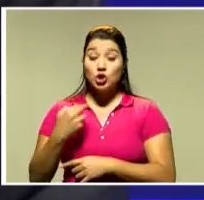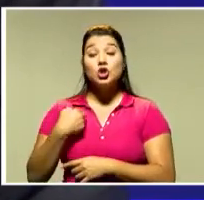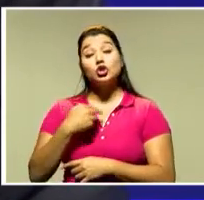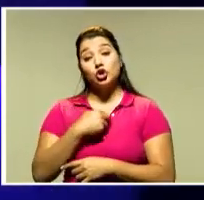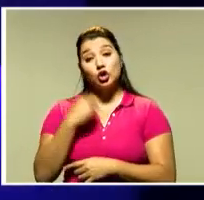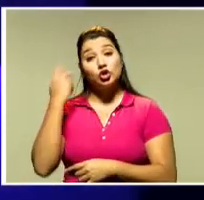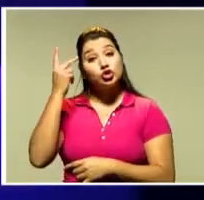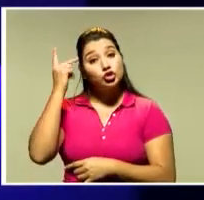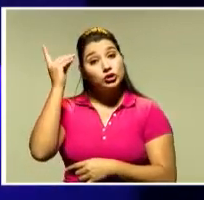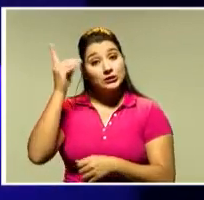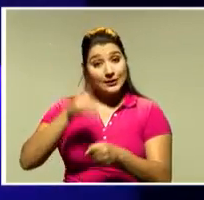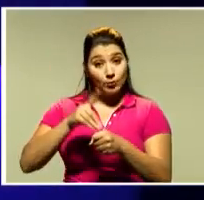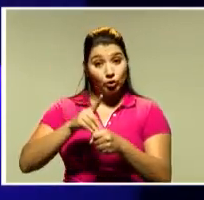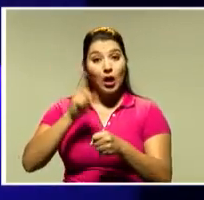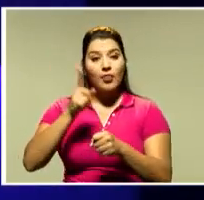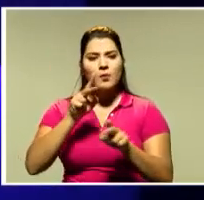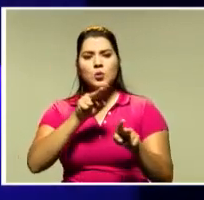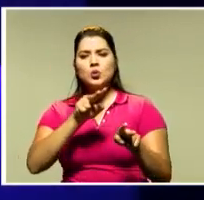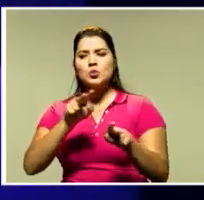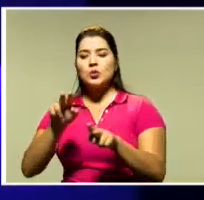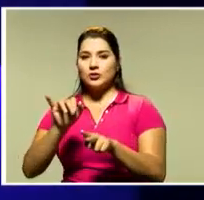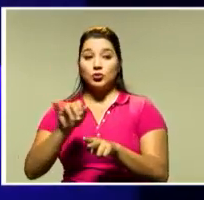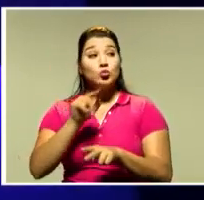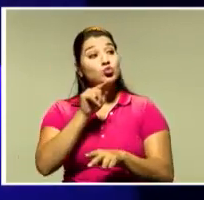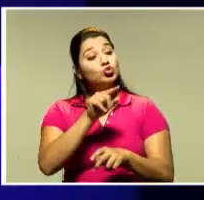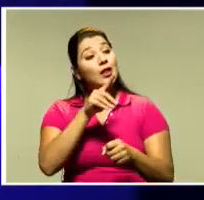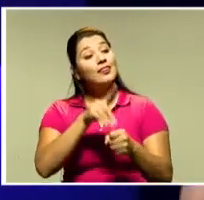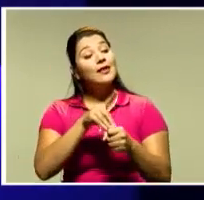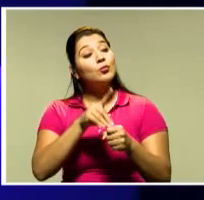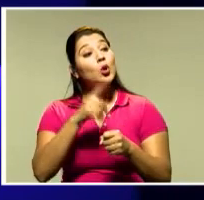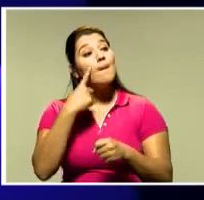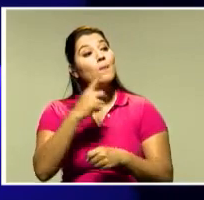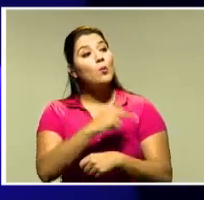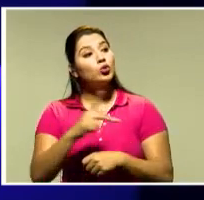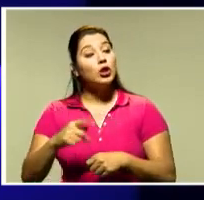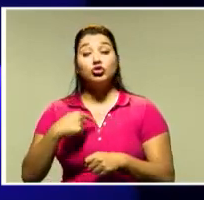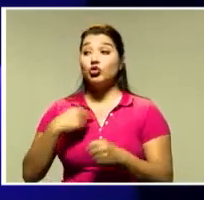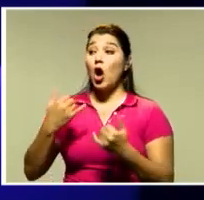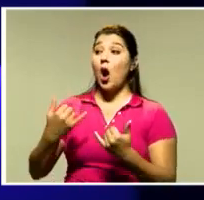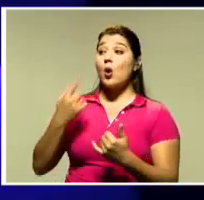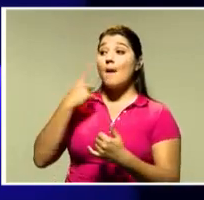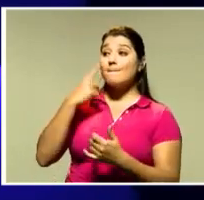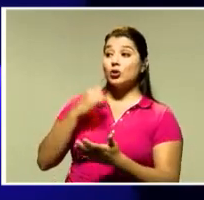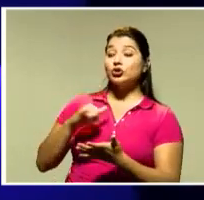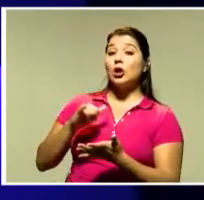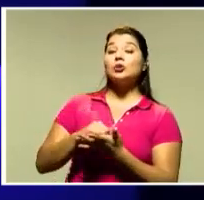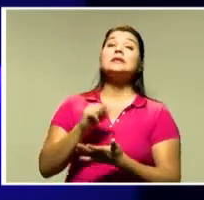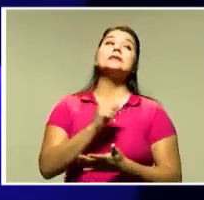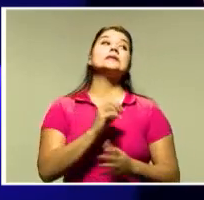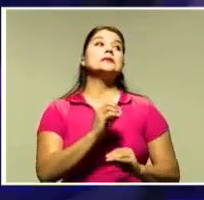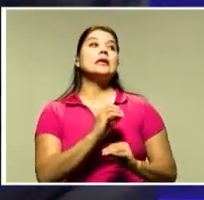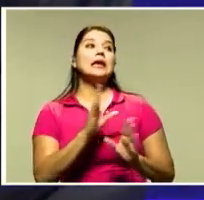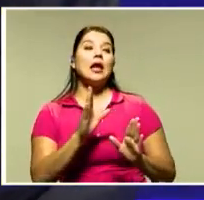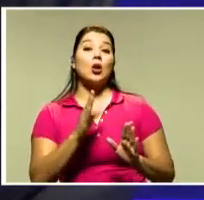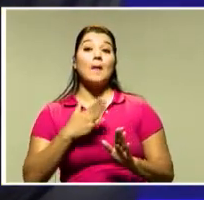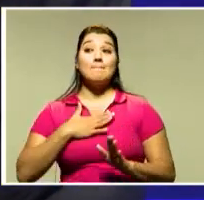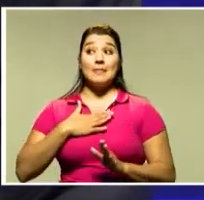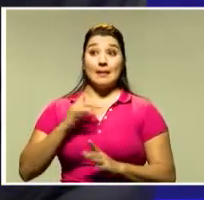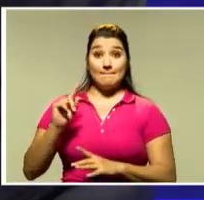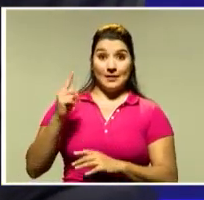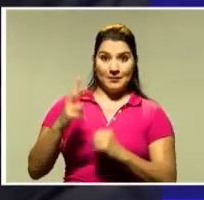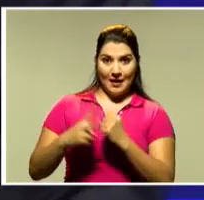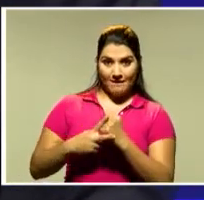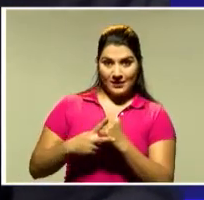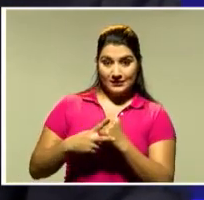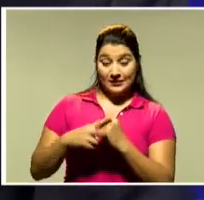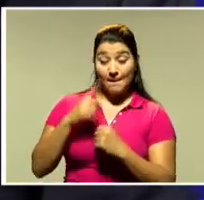Don Carlos Ricardo, usted es diputado por Punta Arenas. Por San José ahora. Por San José ahora, claro. Sí. En mi primer periodo fue